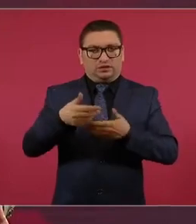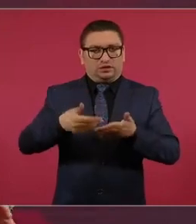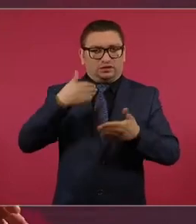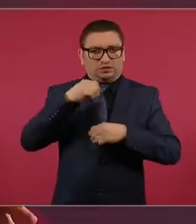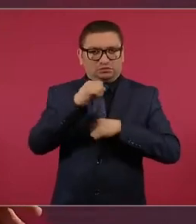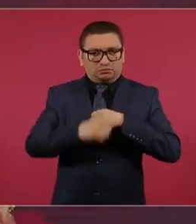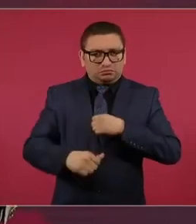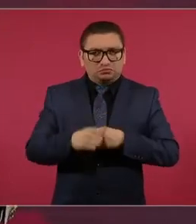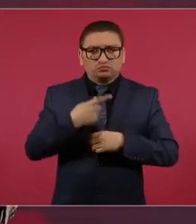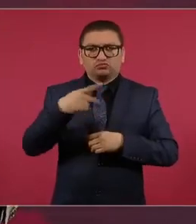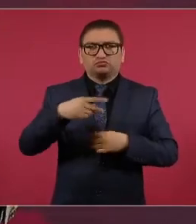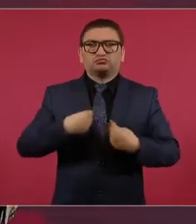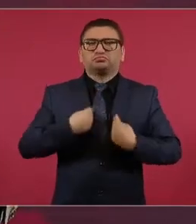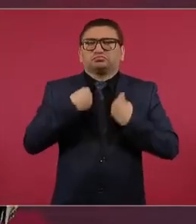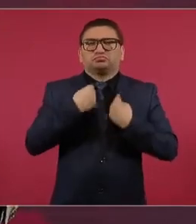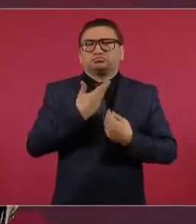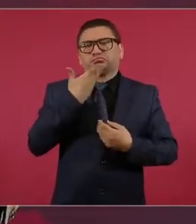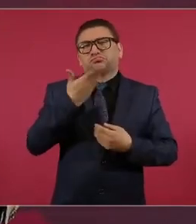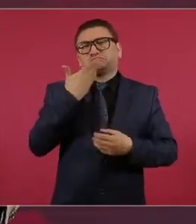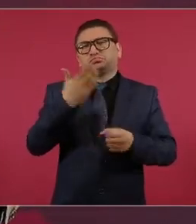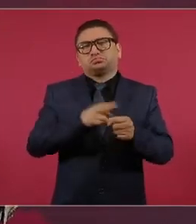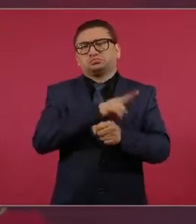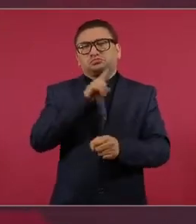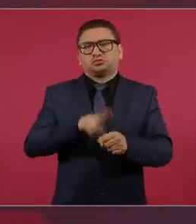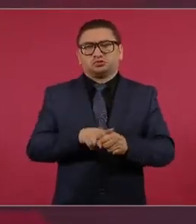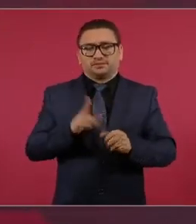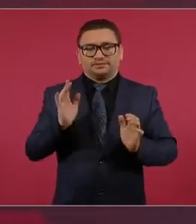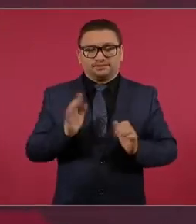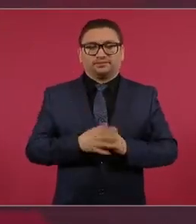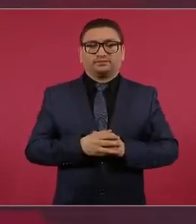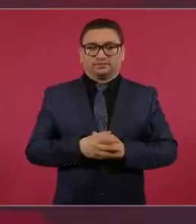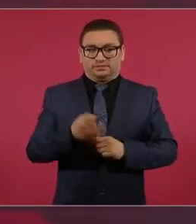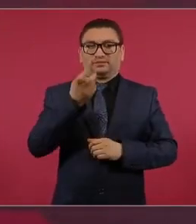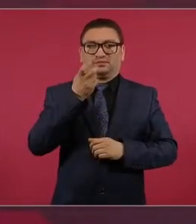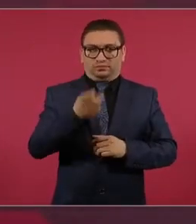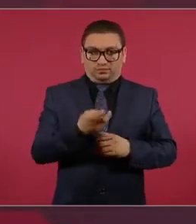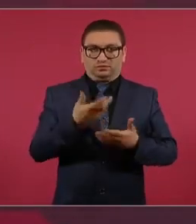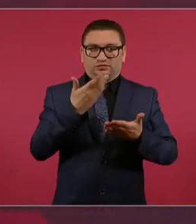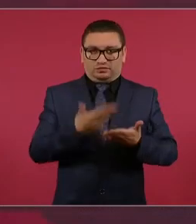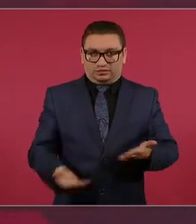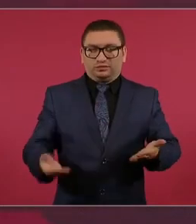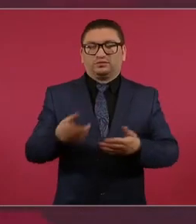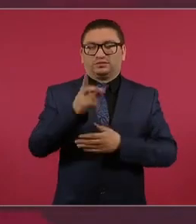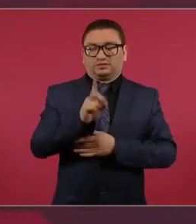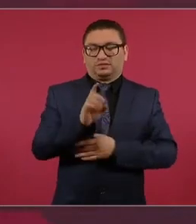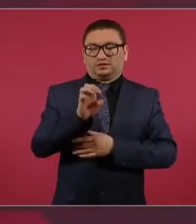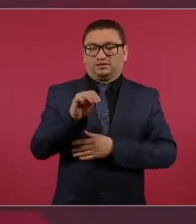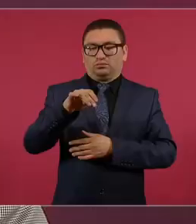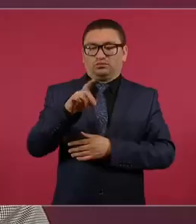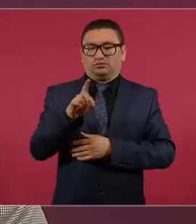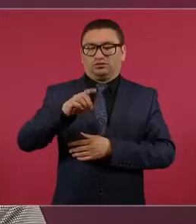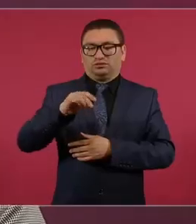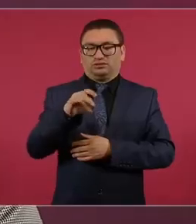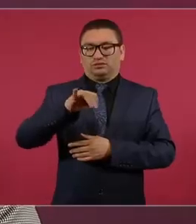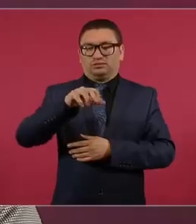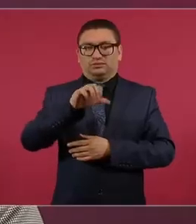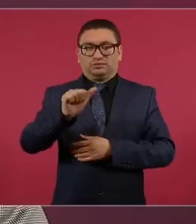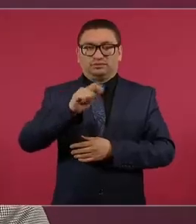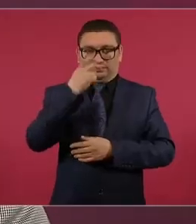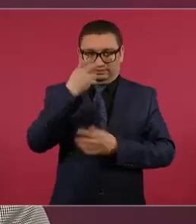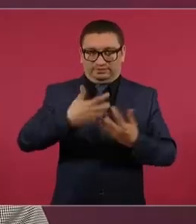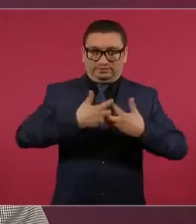cirugía su vida es normal y en este caso estos equipos de hemodinamia tienen esa perspectiva en algunos